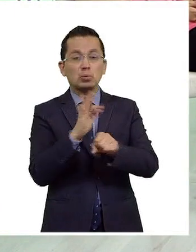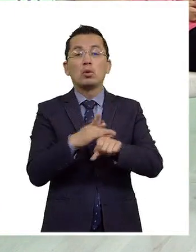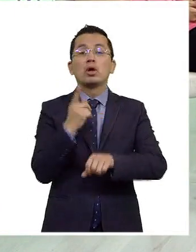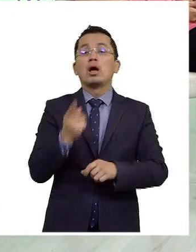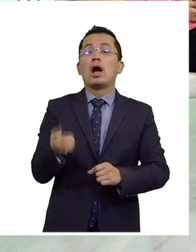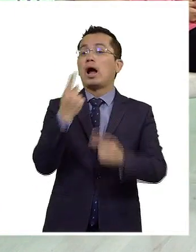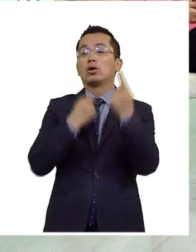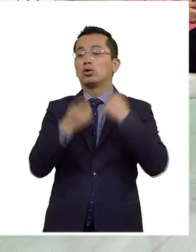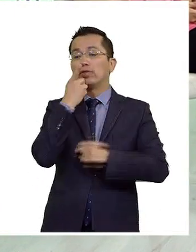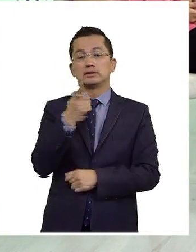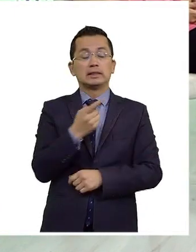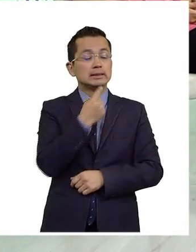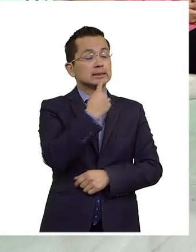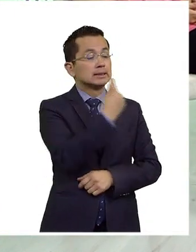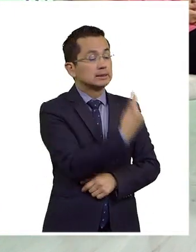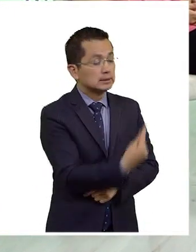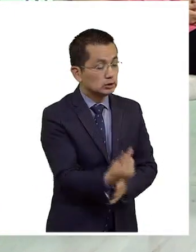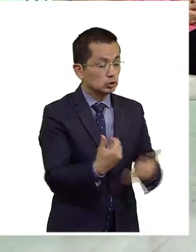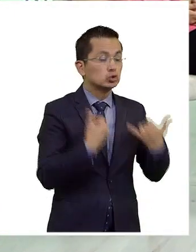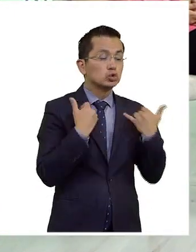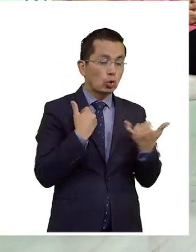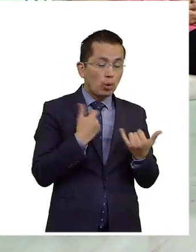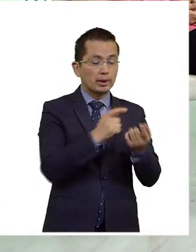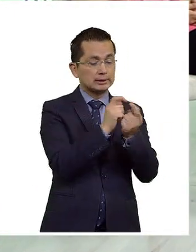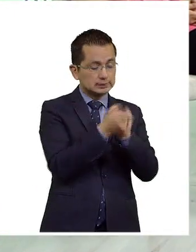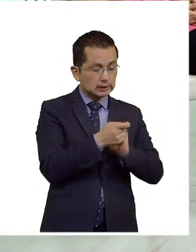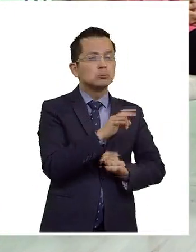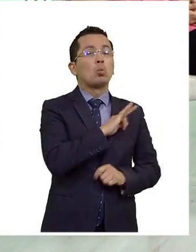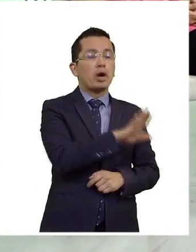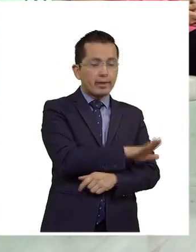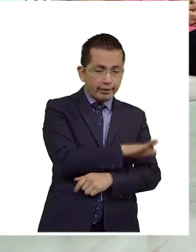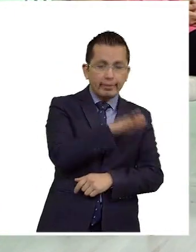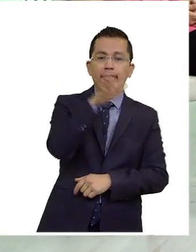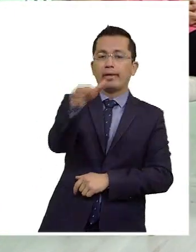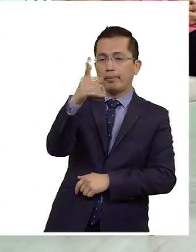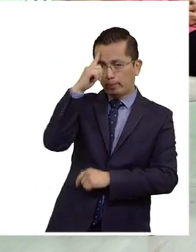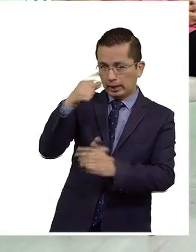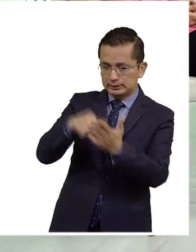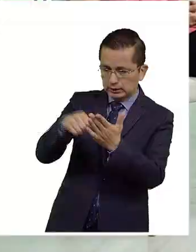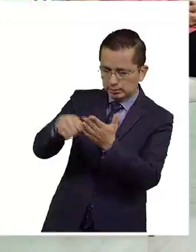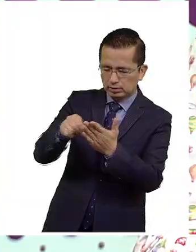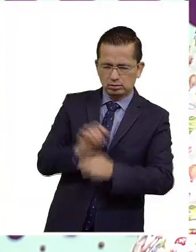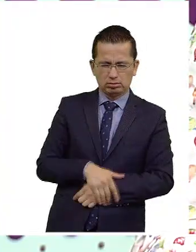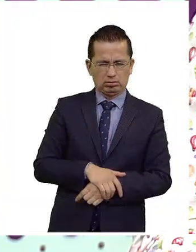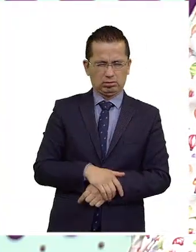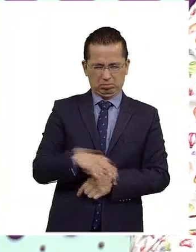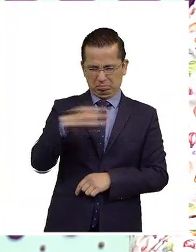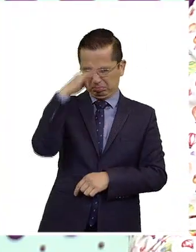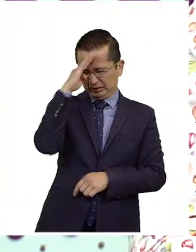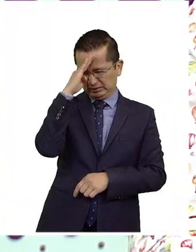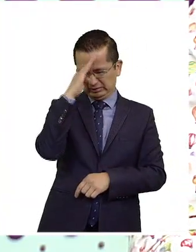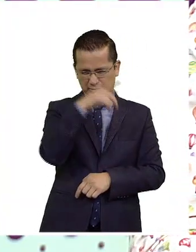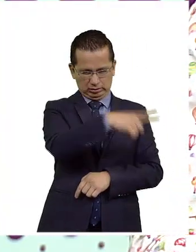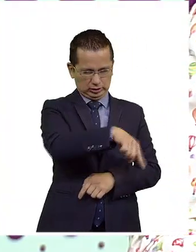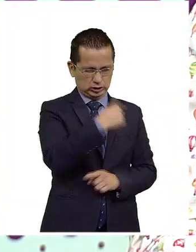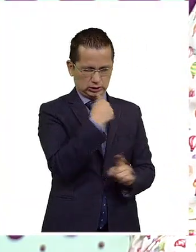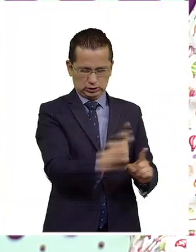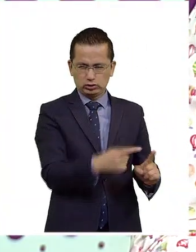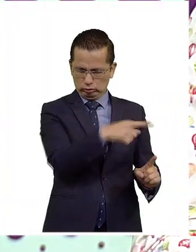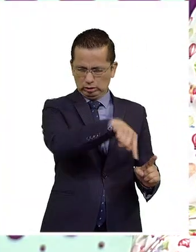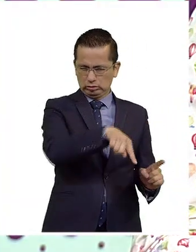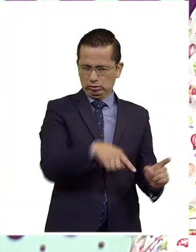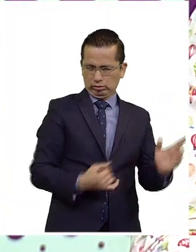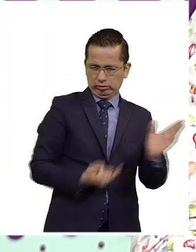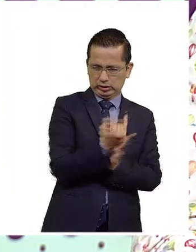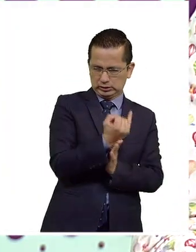y adolescentes trans van a poder acudir al registro civil, algunas personas que tienen hijos asumen que sus hijos van a quererlo hacer como si